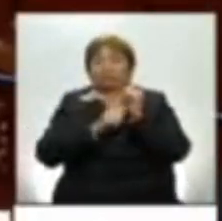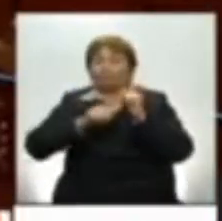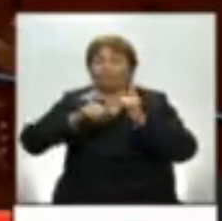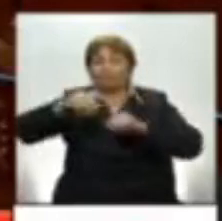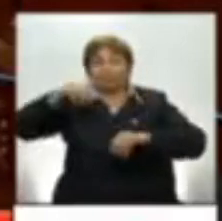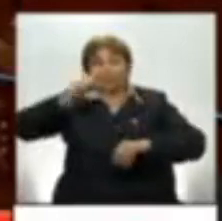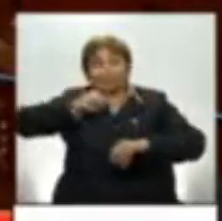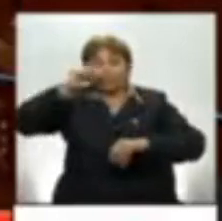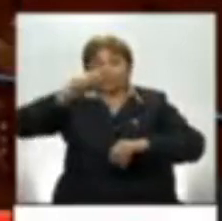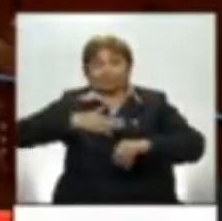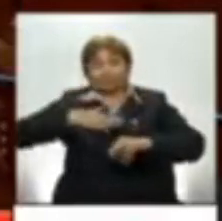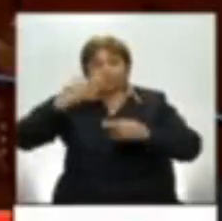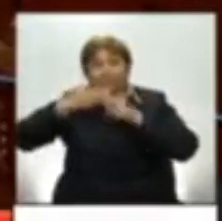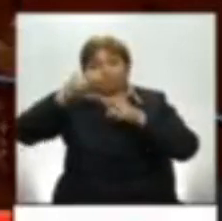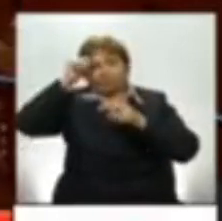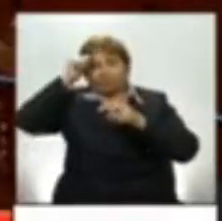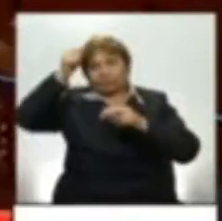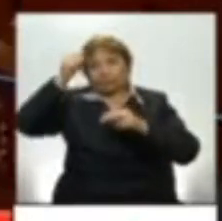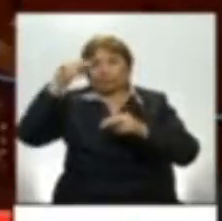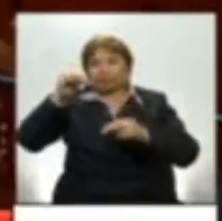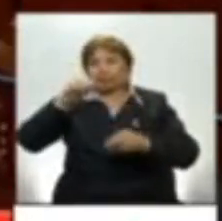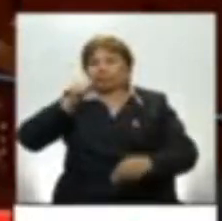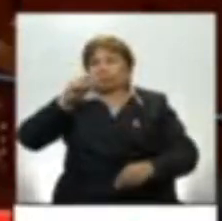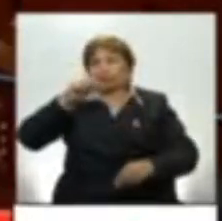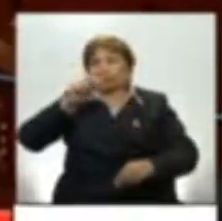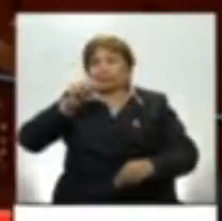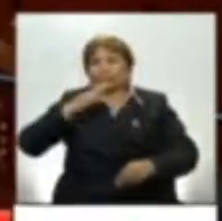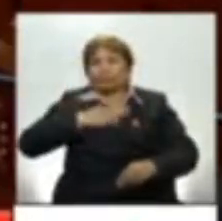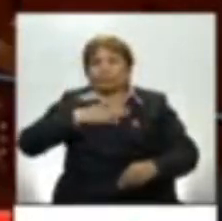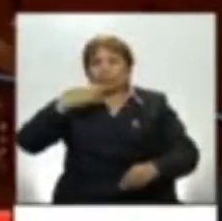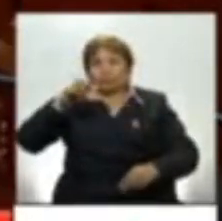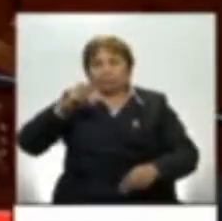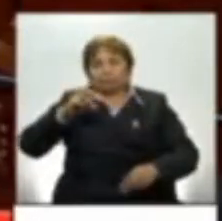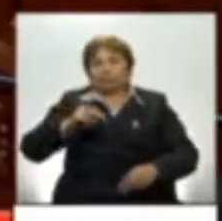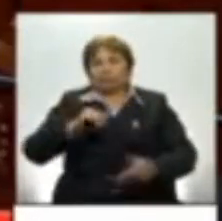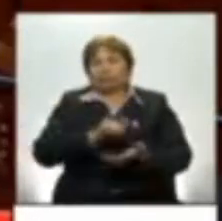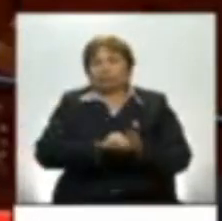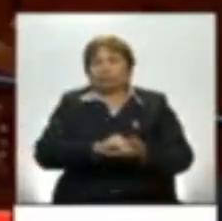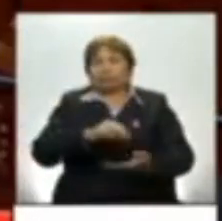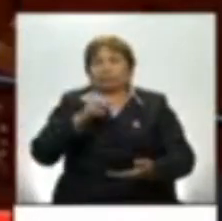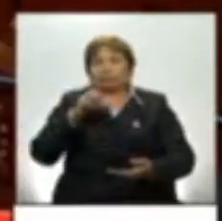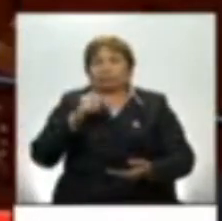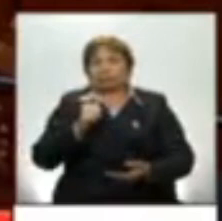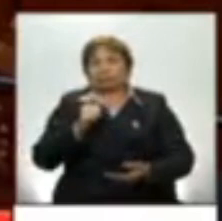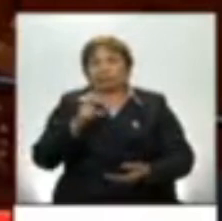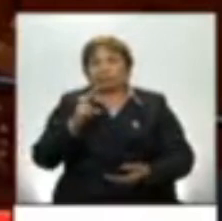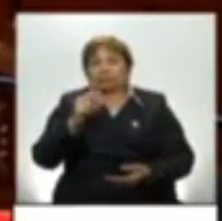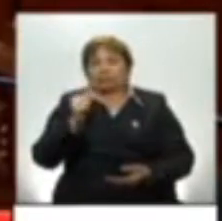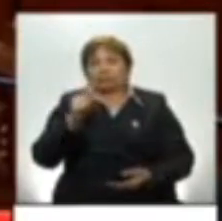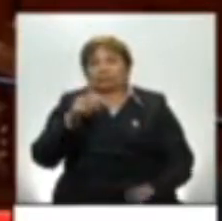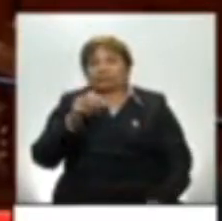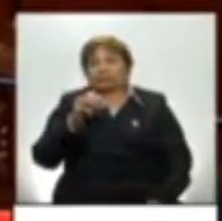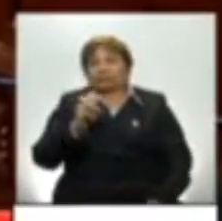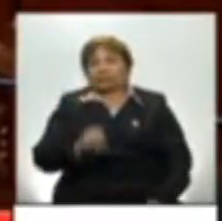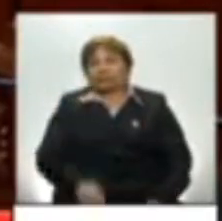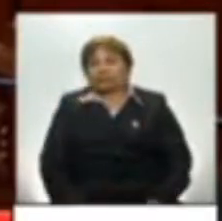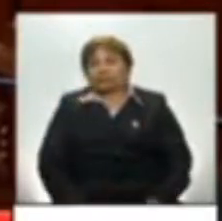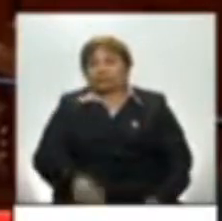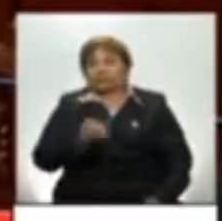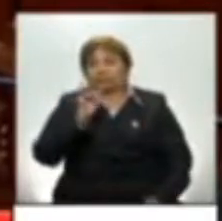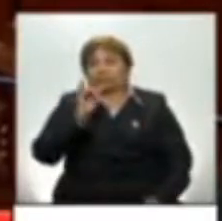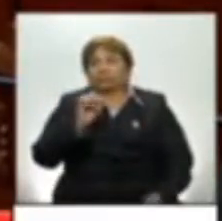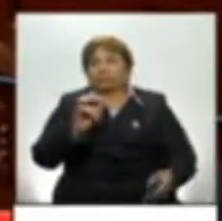la memoria de mi madre Lucía Josefina Angulo, por mi padre, ermitaño Portalatino Ábalos, y